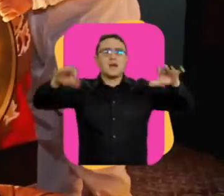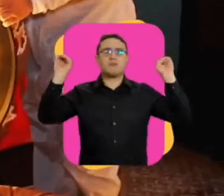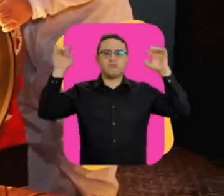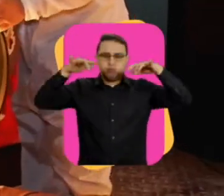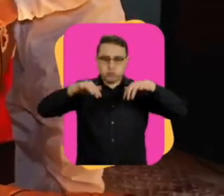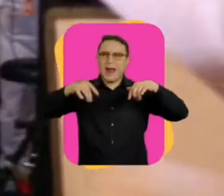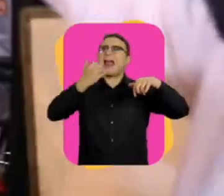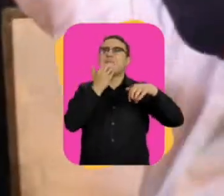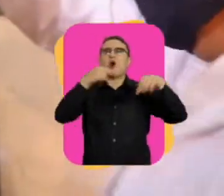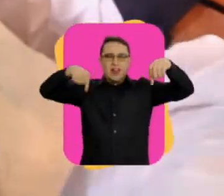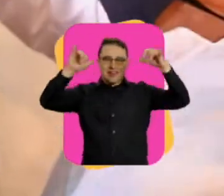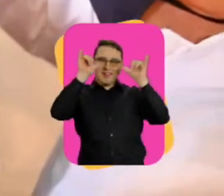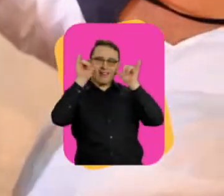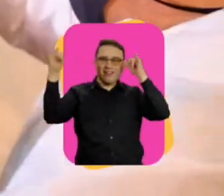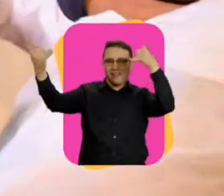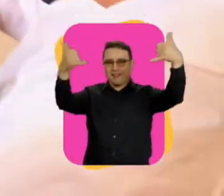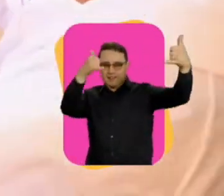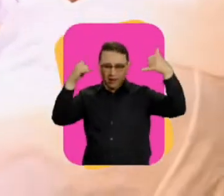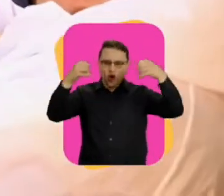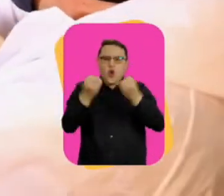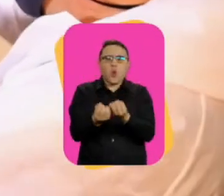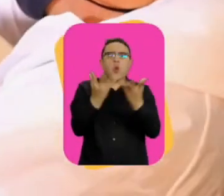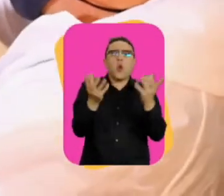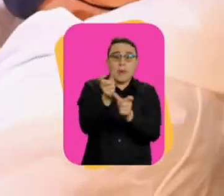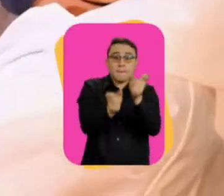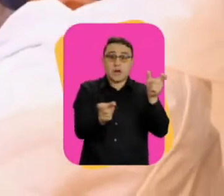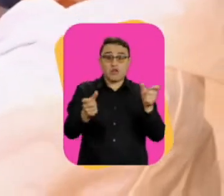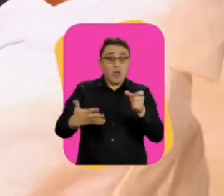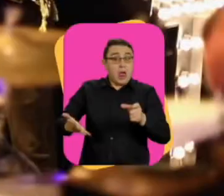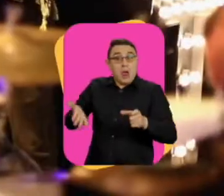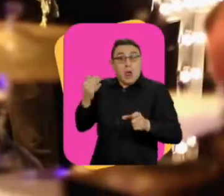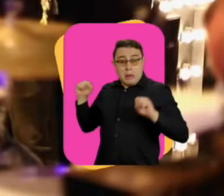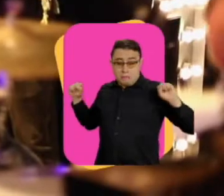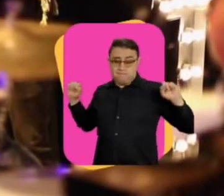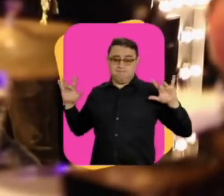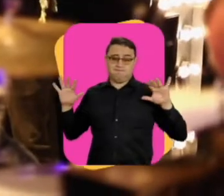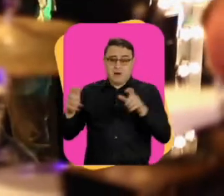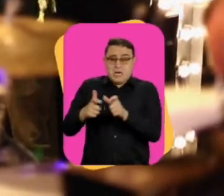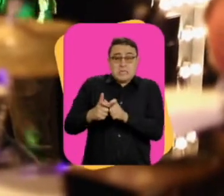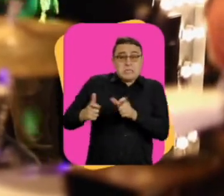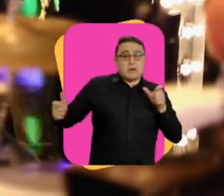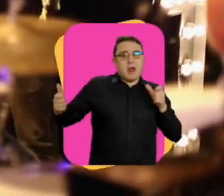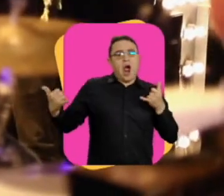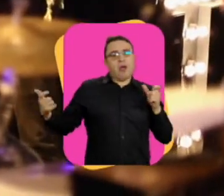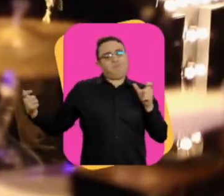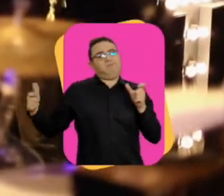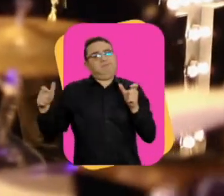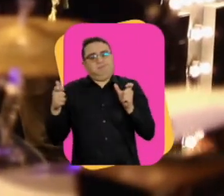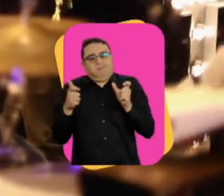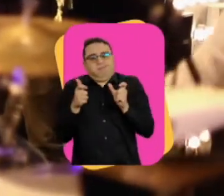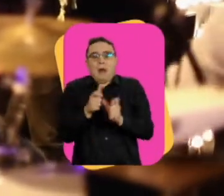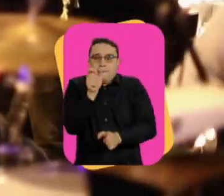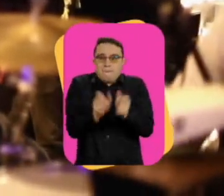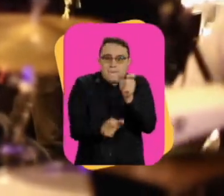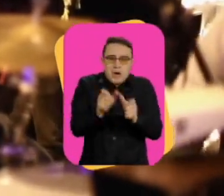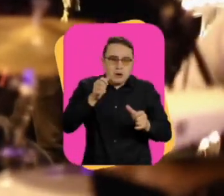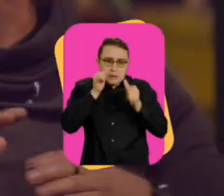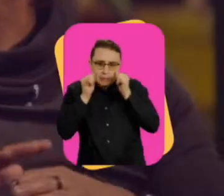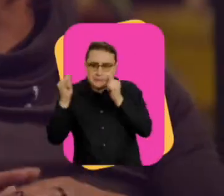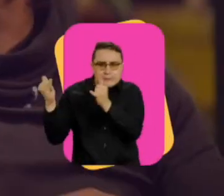este estudio, que ya no tendríamos el mismo número de personas en grabación, sino que había que